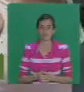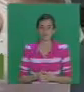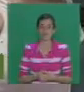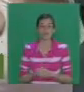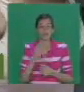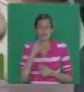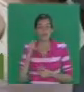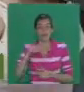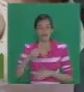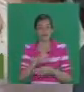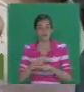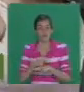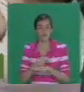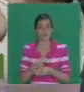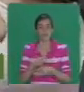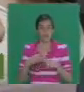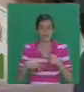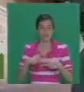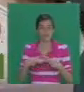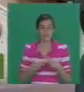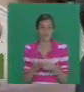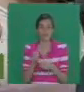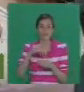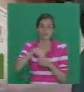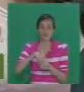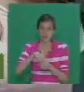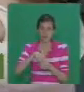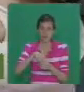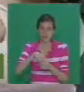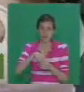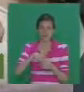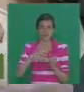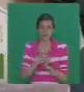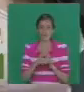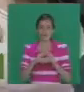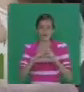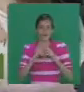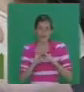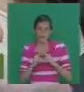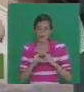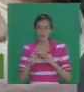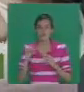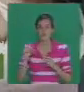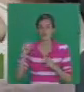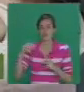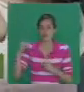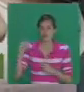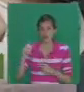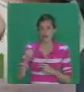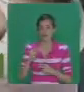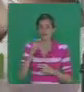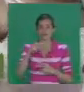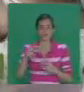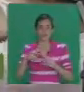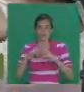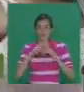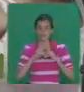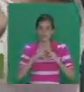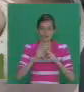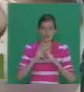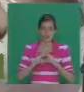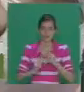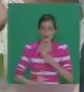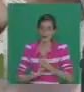este gobierno, ¿verdad?, este proceso nos ha incluido en los créditos con Fondada, con las entes crediticias, y nos